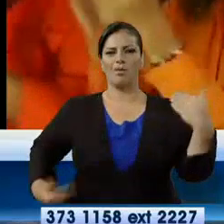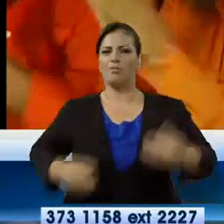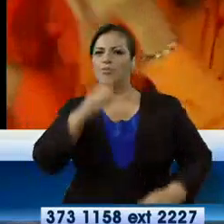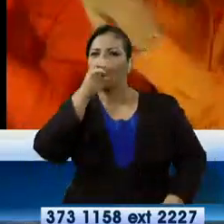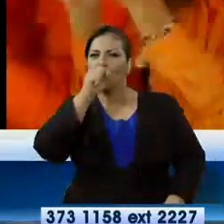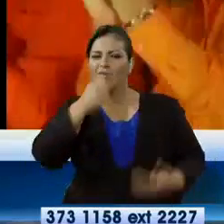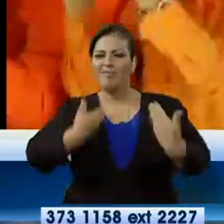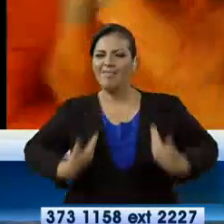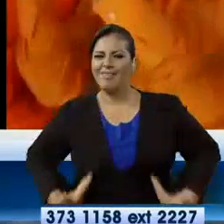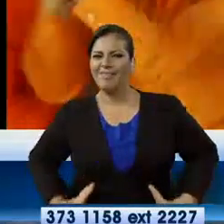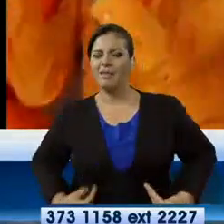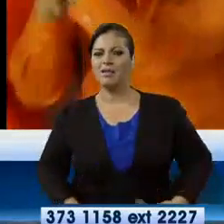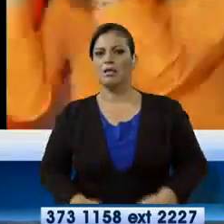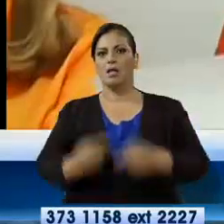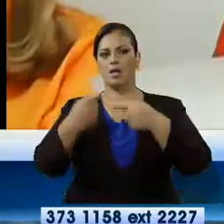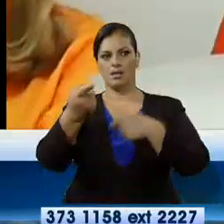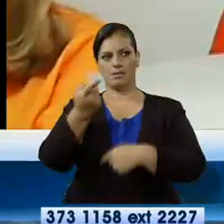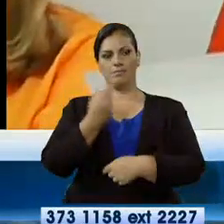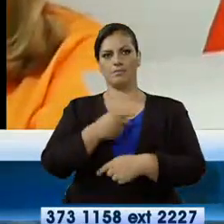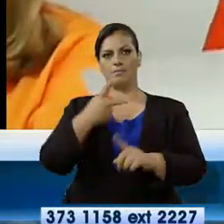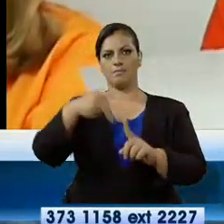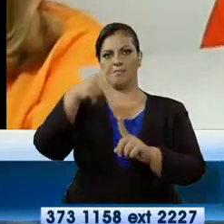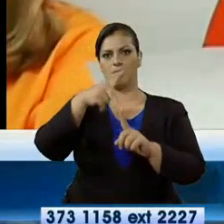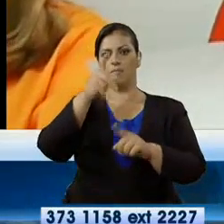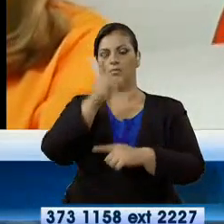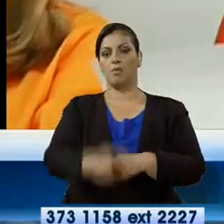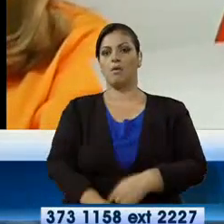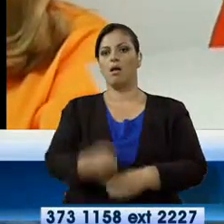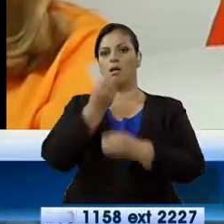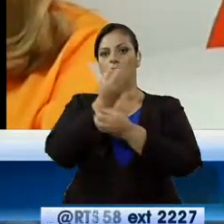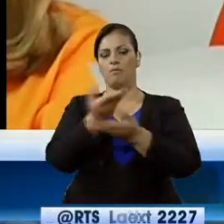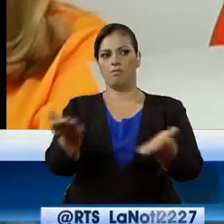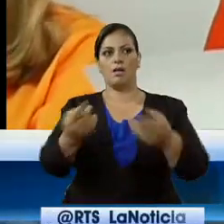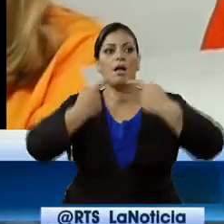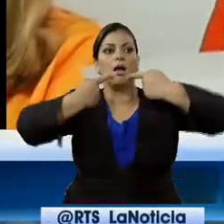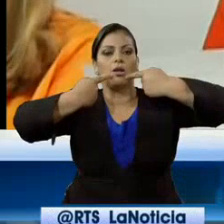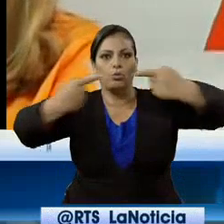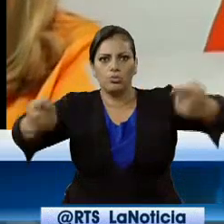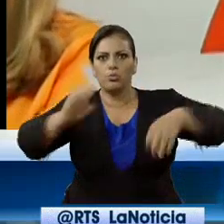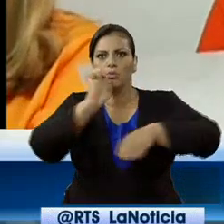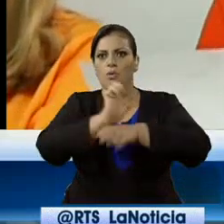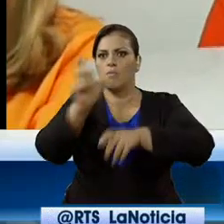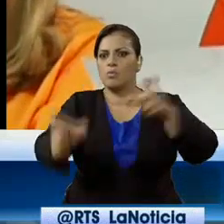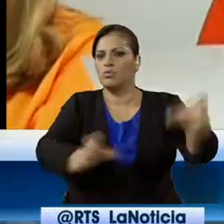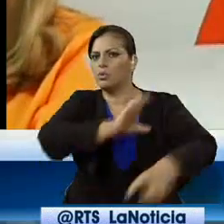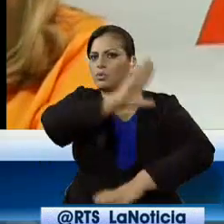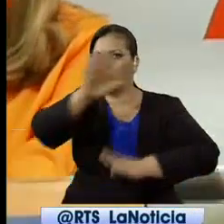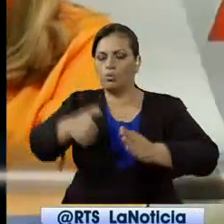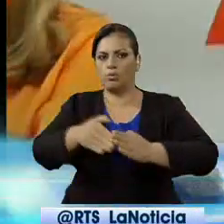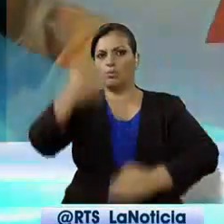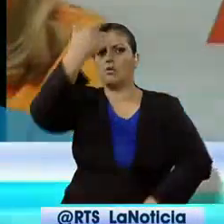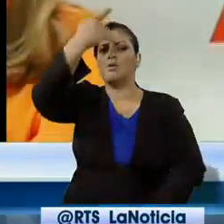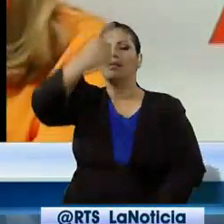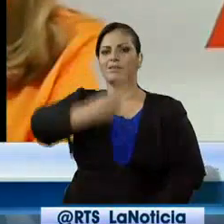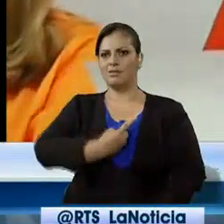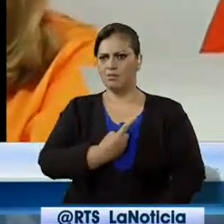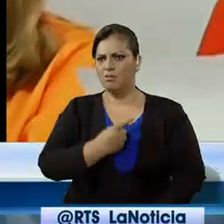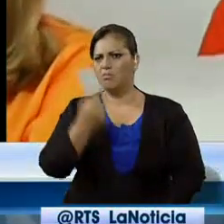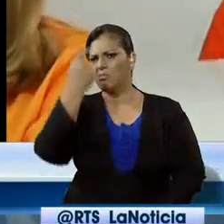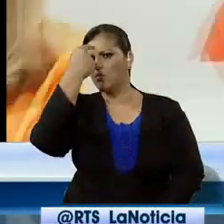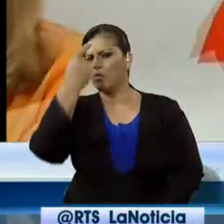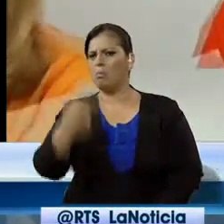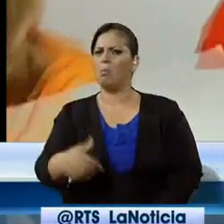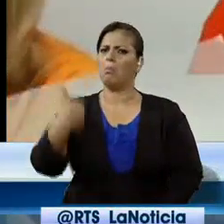próximo 2017. Por ello le anuncio al Ecuador mi decisión de no aceptar la candidatura a